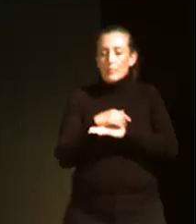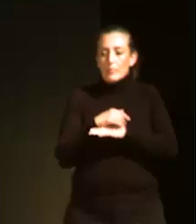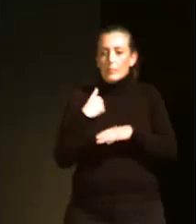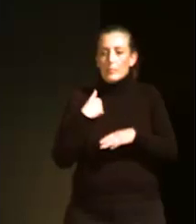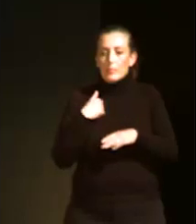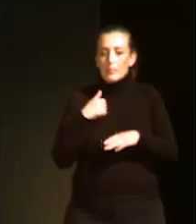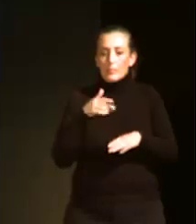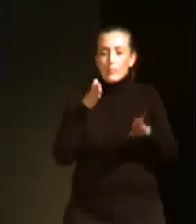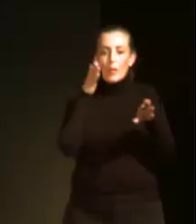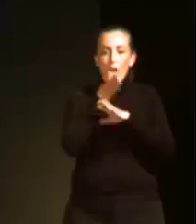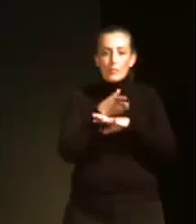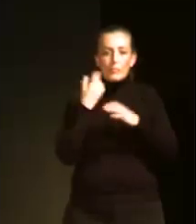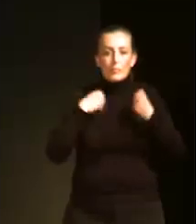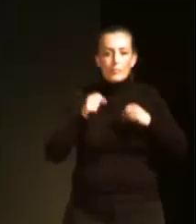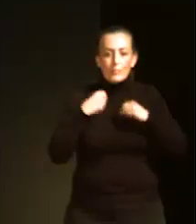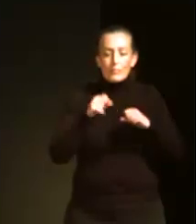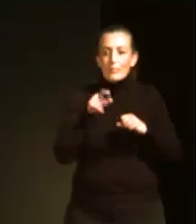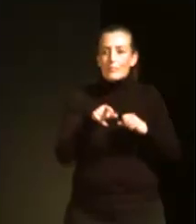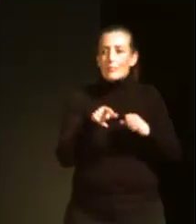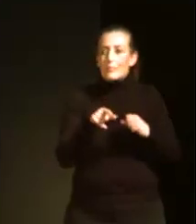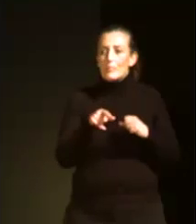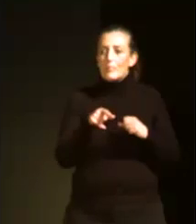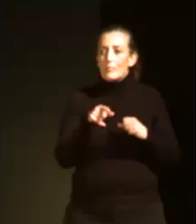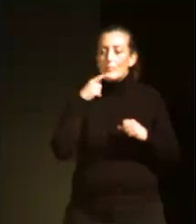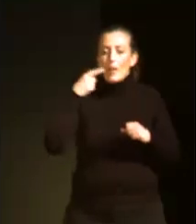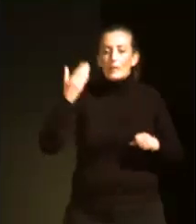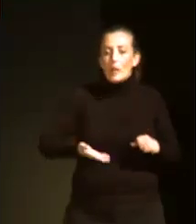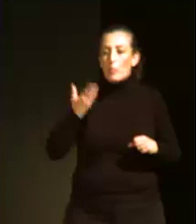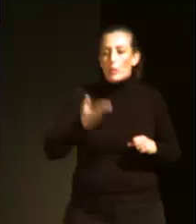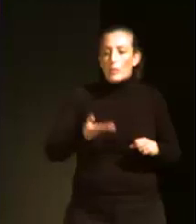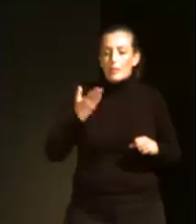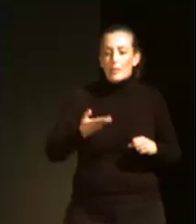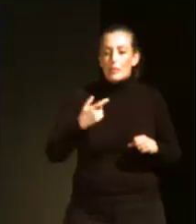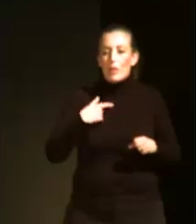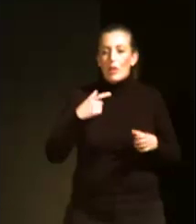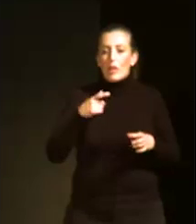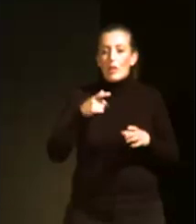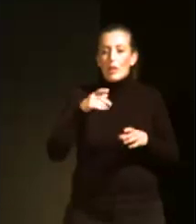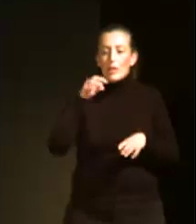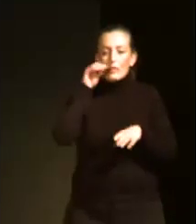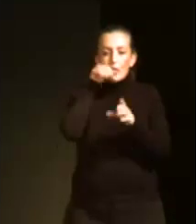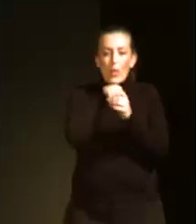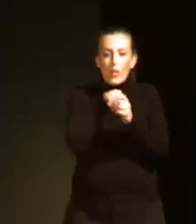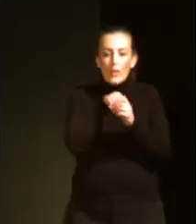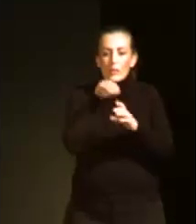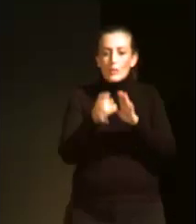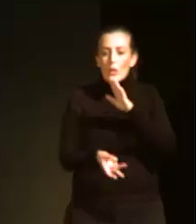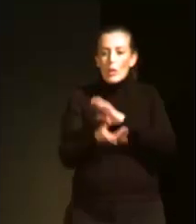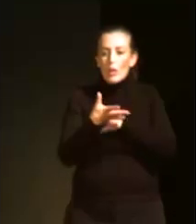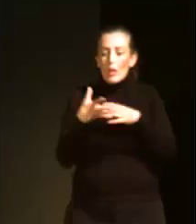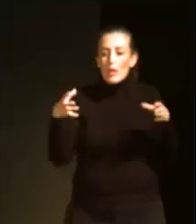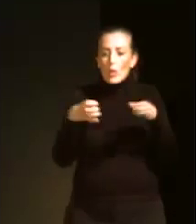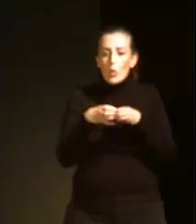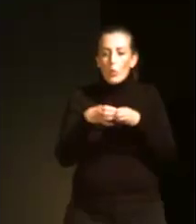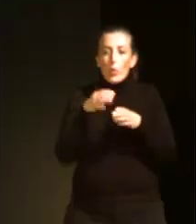al attiyah cojo algo súper importante que también ocurre en el seno de eso si lees el surgimiento del grupo